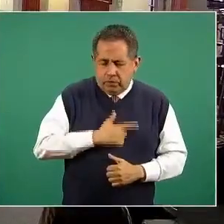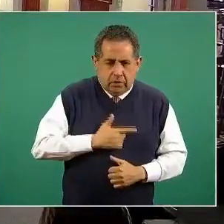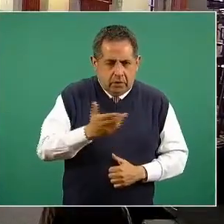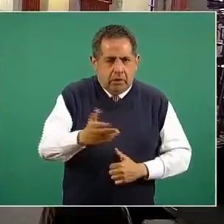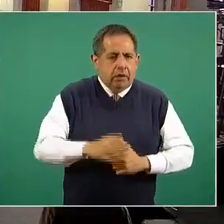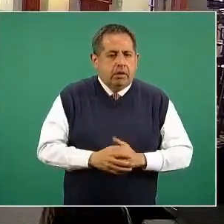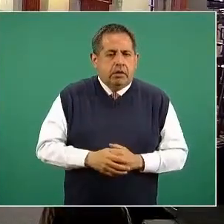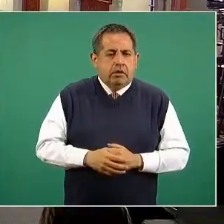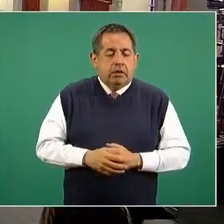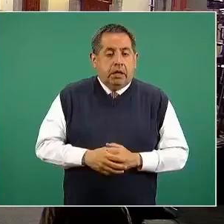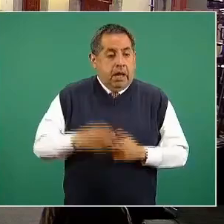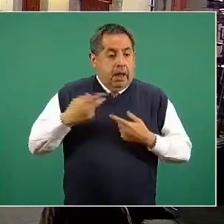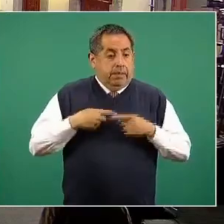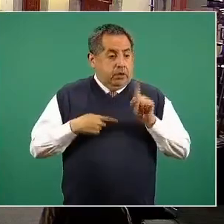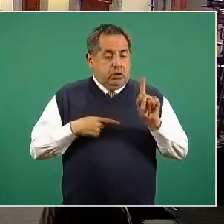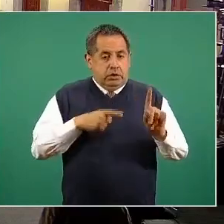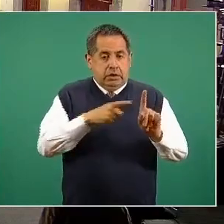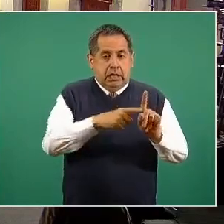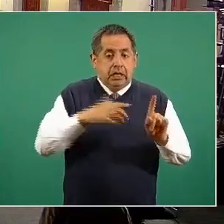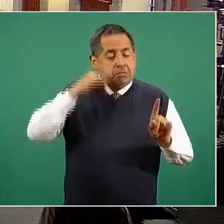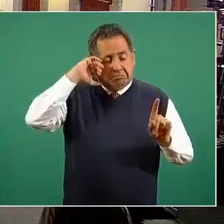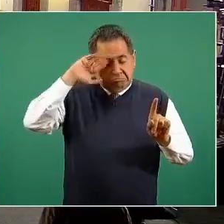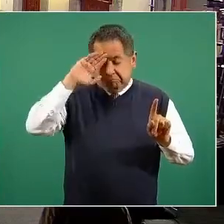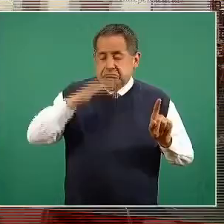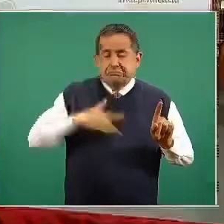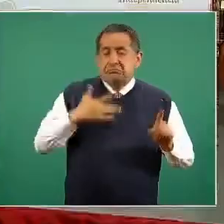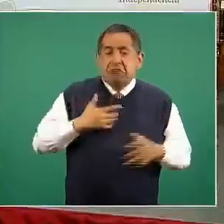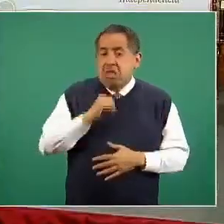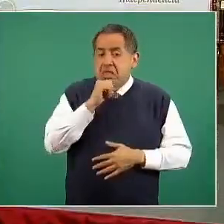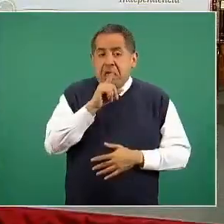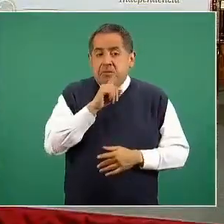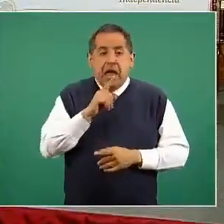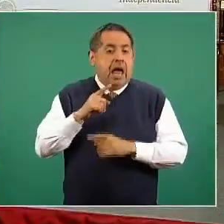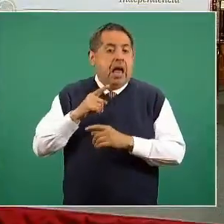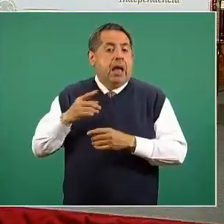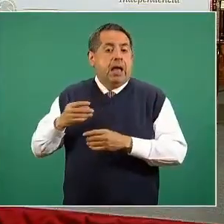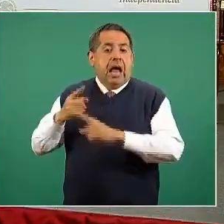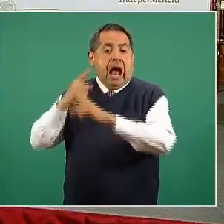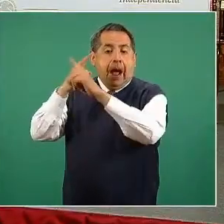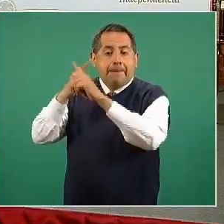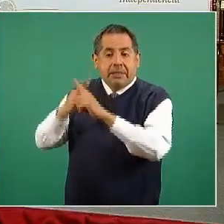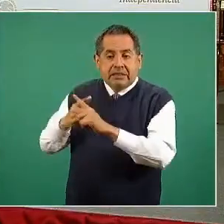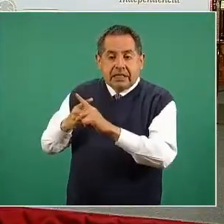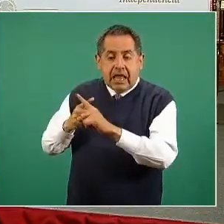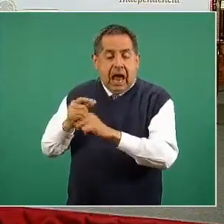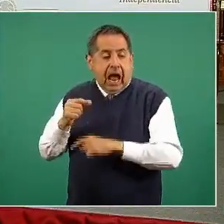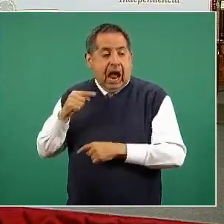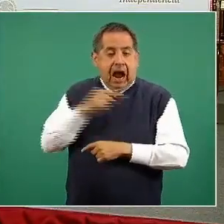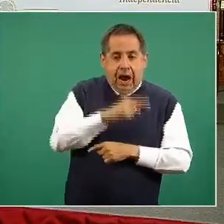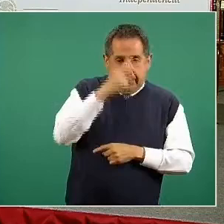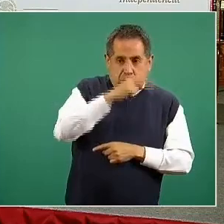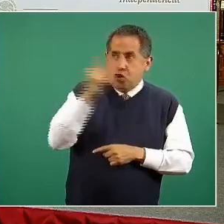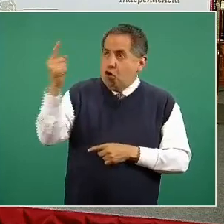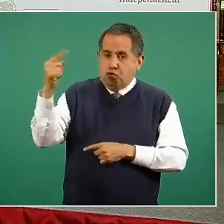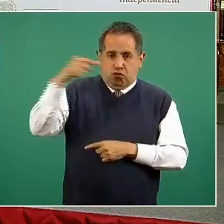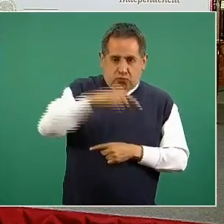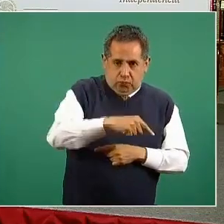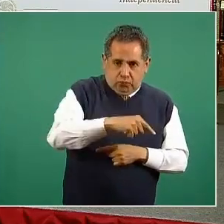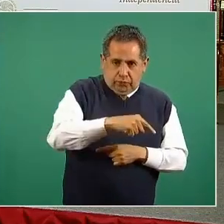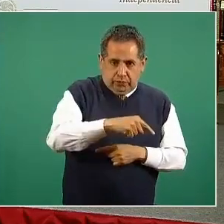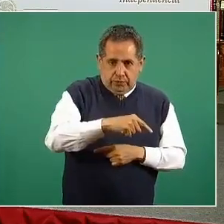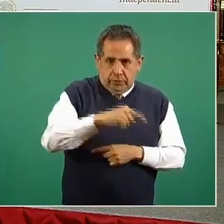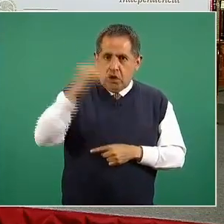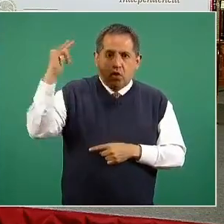gusto. Este pasajero venía asintomático de Ámsterdam a México. Es muy importante no perder de vista eso. Entró al país